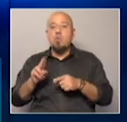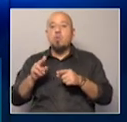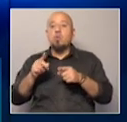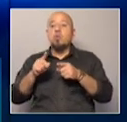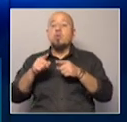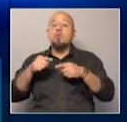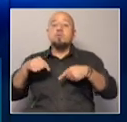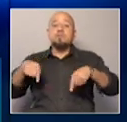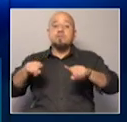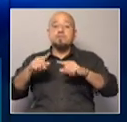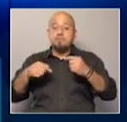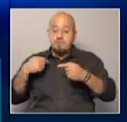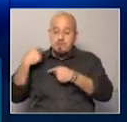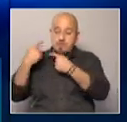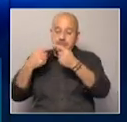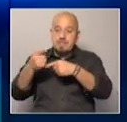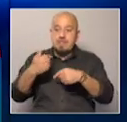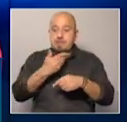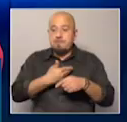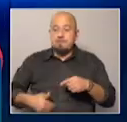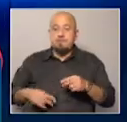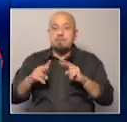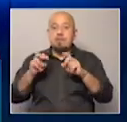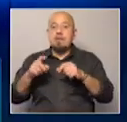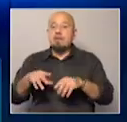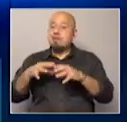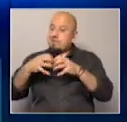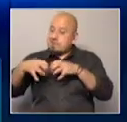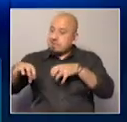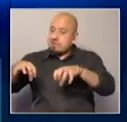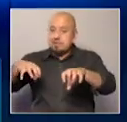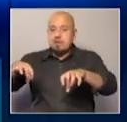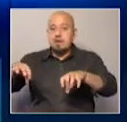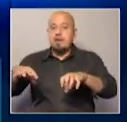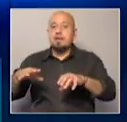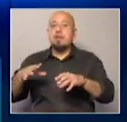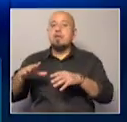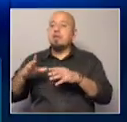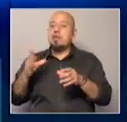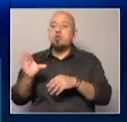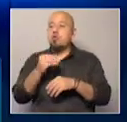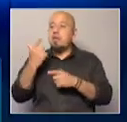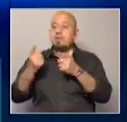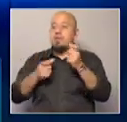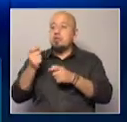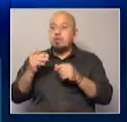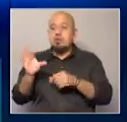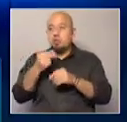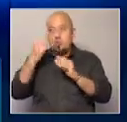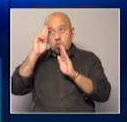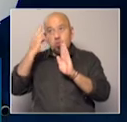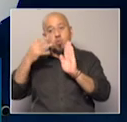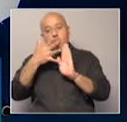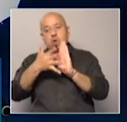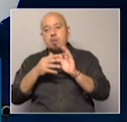otras que habían iniciado en el gobierno anterior, que tiene que ver con descentralizar, cosa que me parece interesante, ¿no? Que toda la gente de todo el país pueda tener